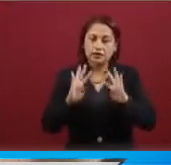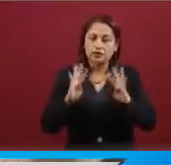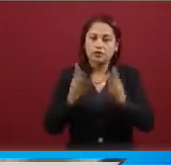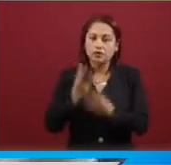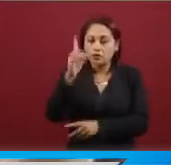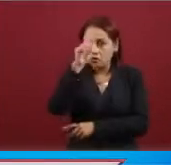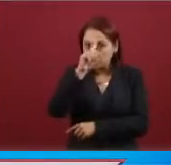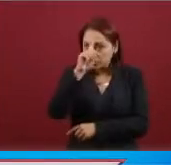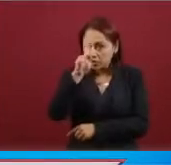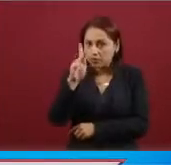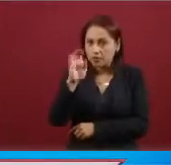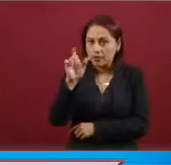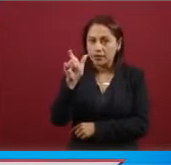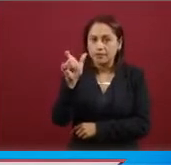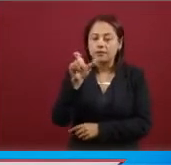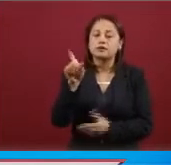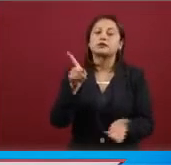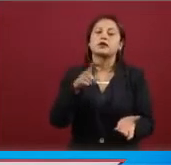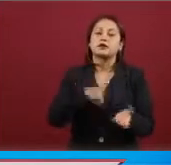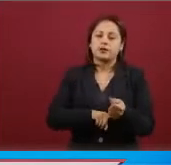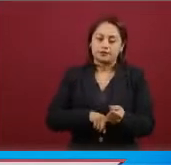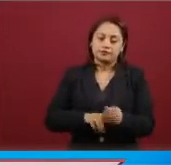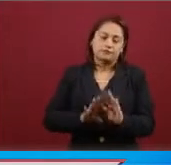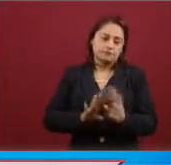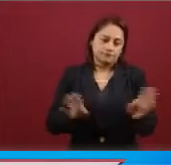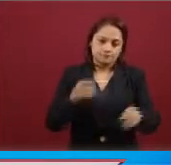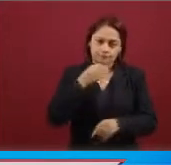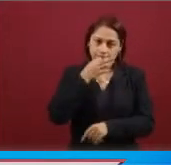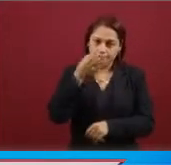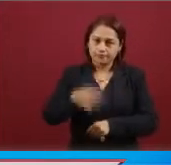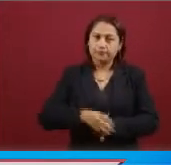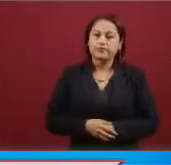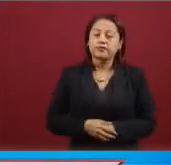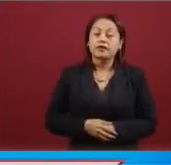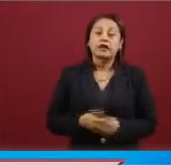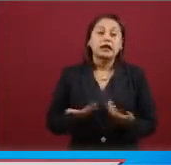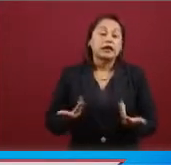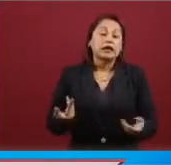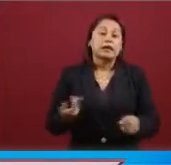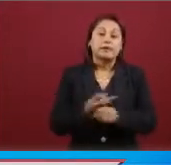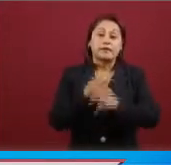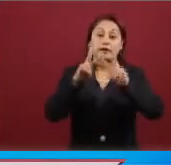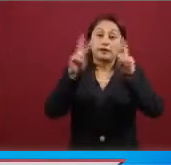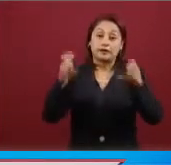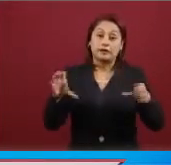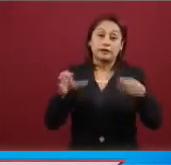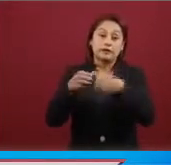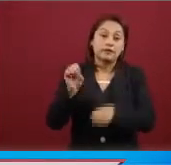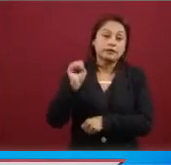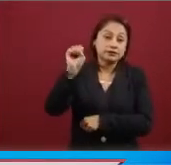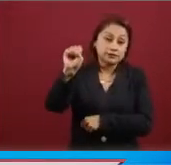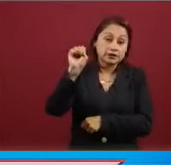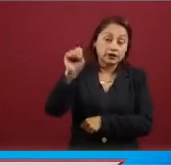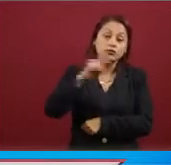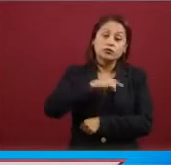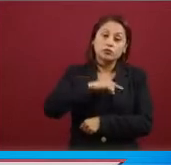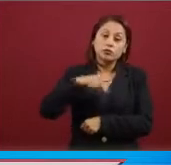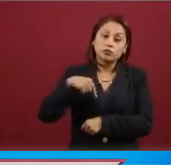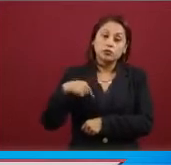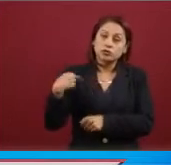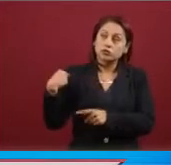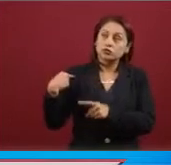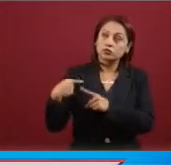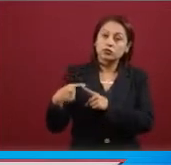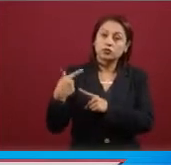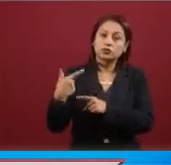Pemex y no participó en la aprobación. Se trabaja de manera conjunta con el personal de Pemex y se reflejará con la mejora de sus salarios y